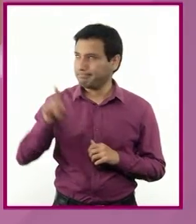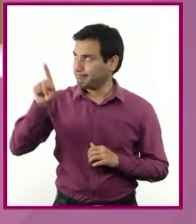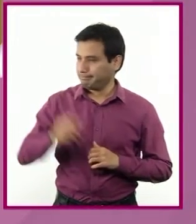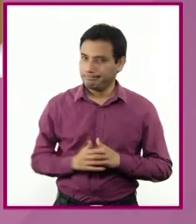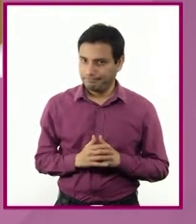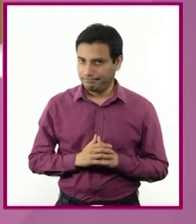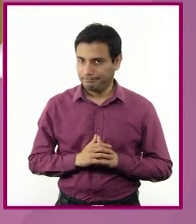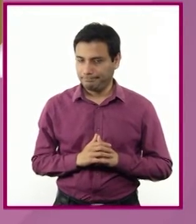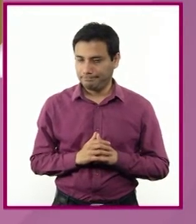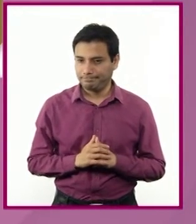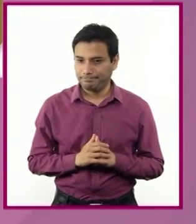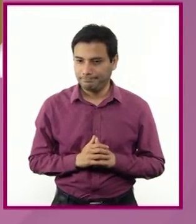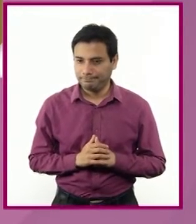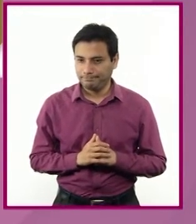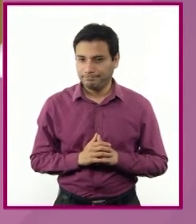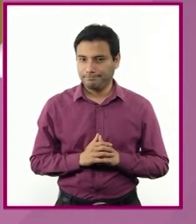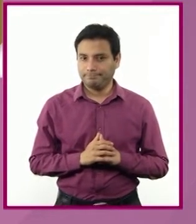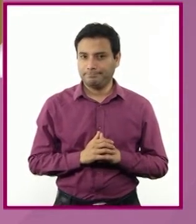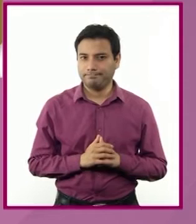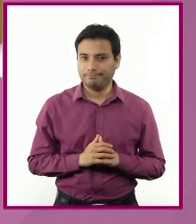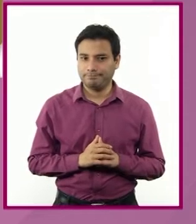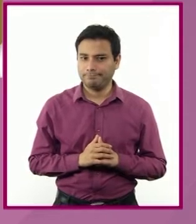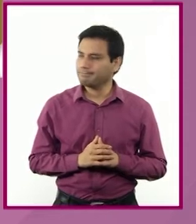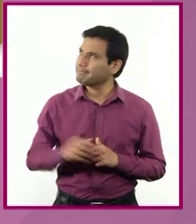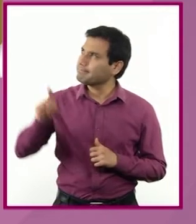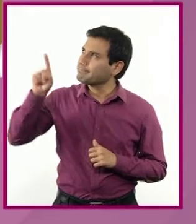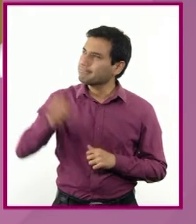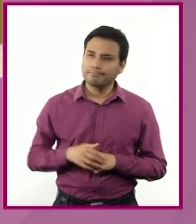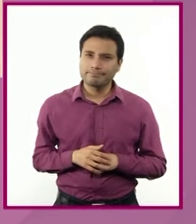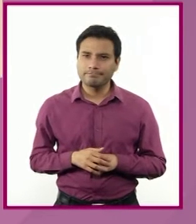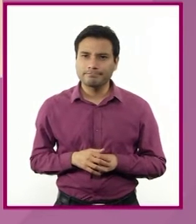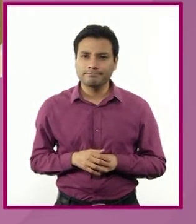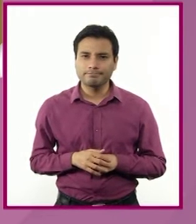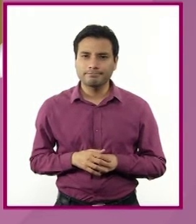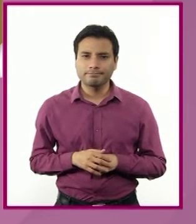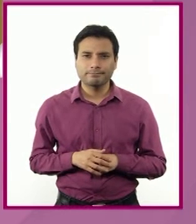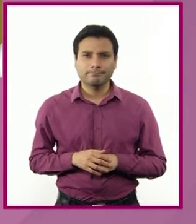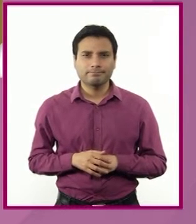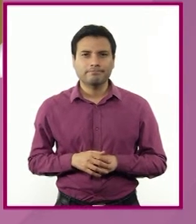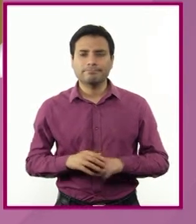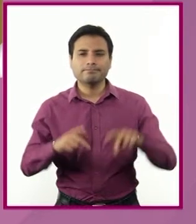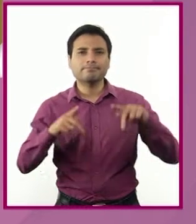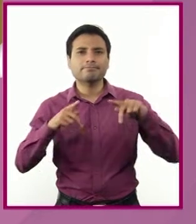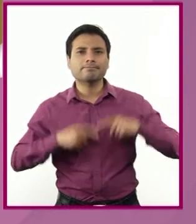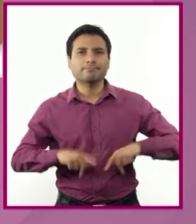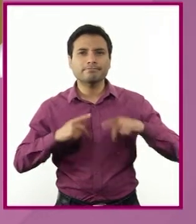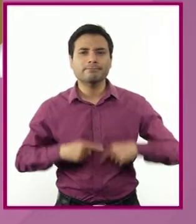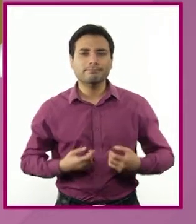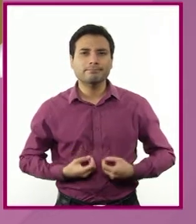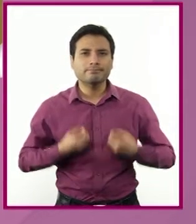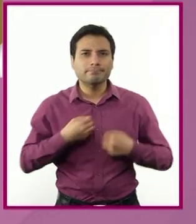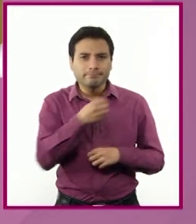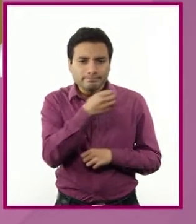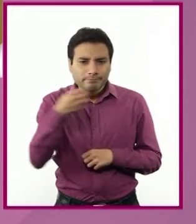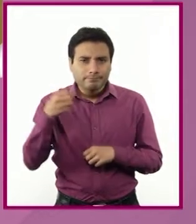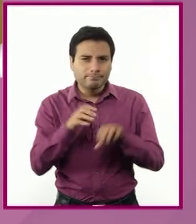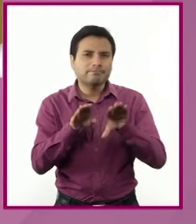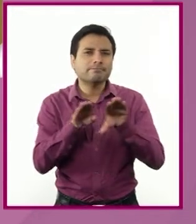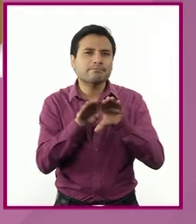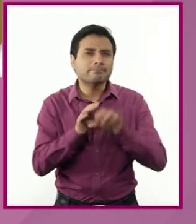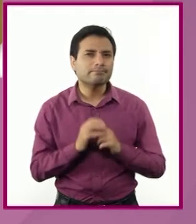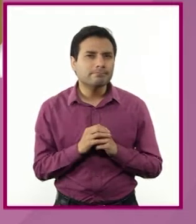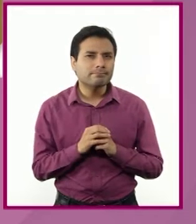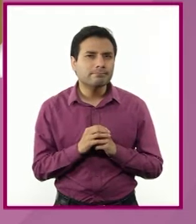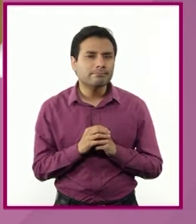pantalla. ¿Saben cómo se distribuye la población en la superficie terrestre? ¿Y por qué? ¿O por qué